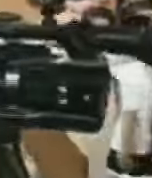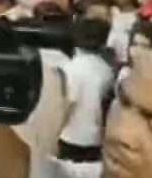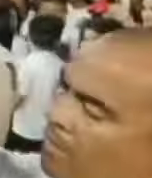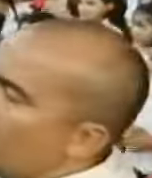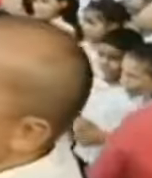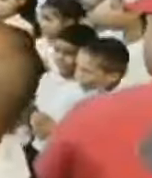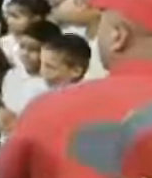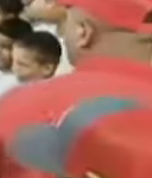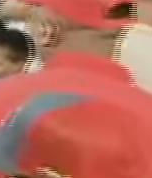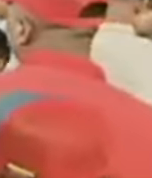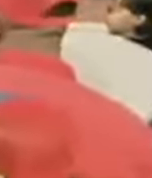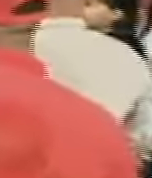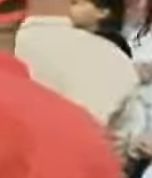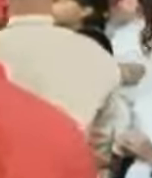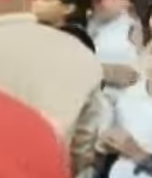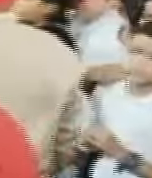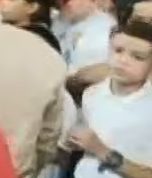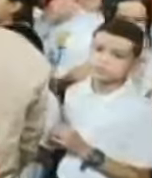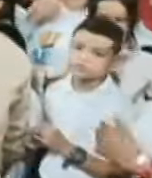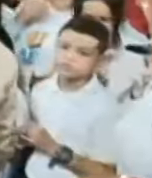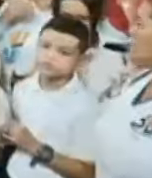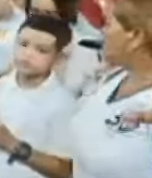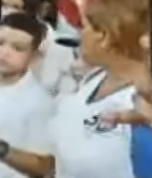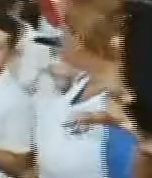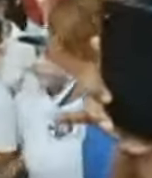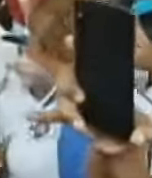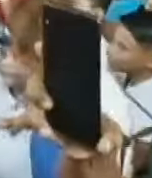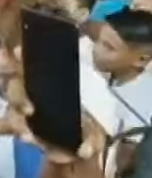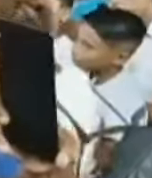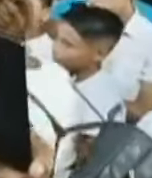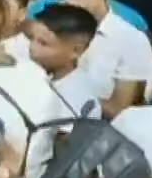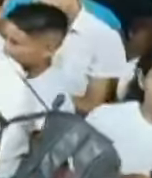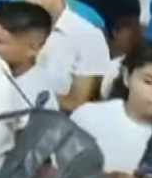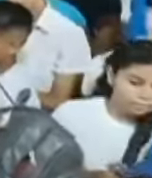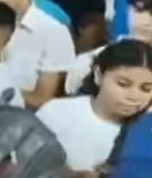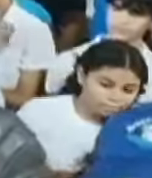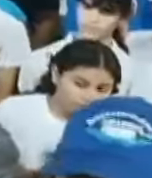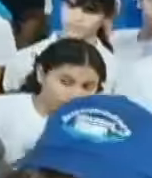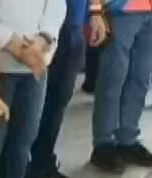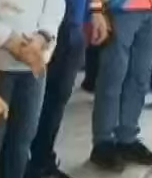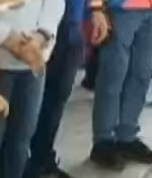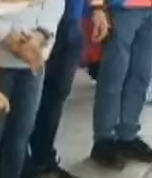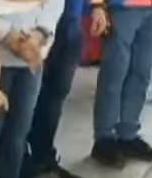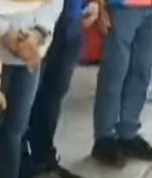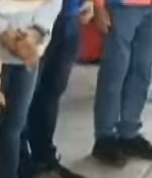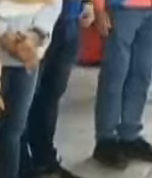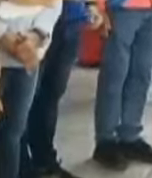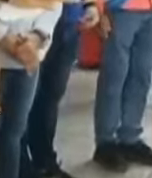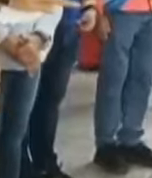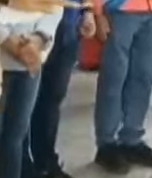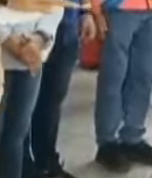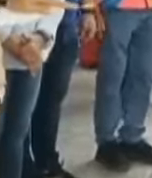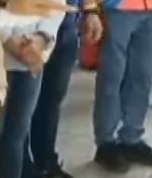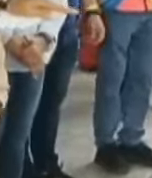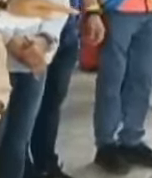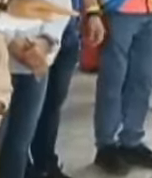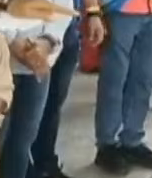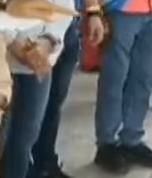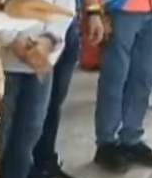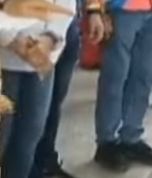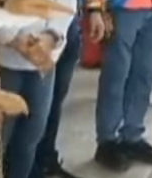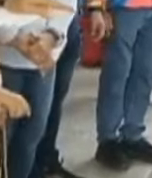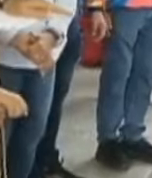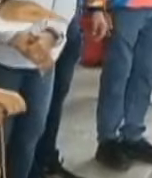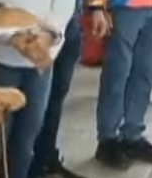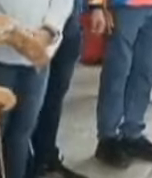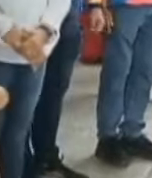Yo tuve que crear el 1x10 del buen gobierno, como parte de los cambios que necesitábamos para tener el reporte directo de las